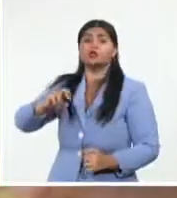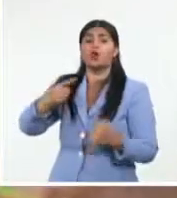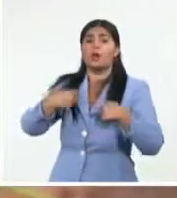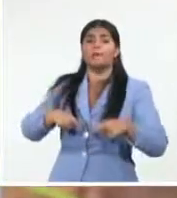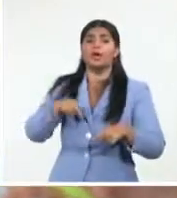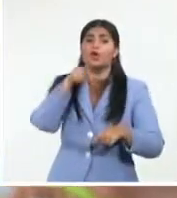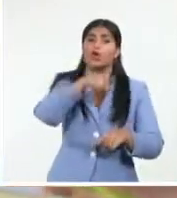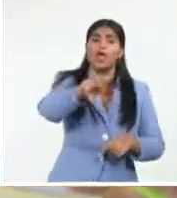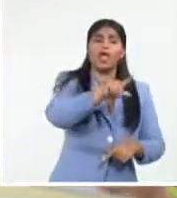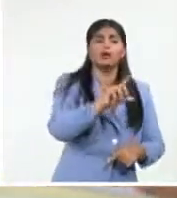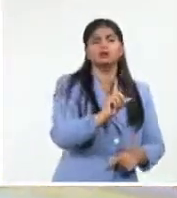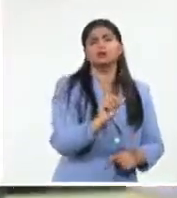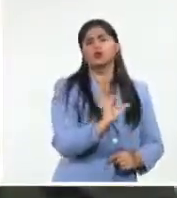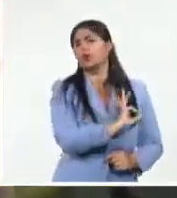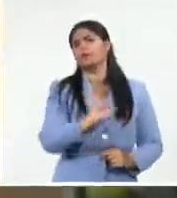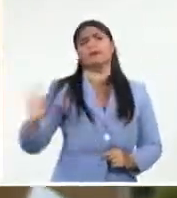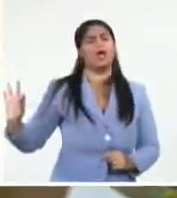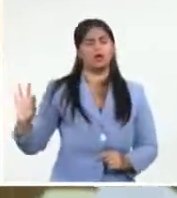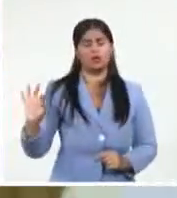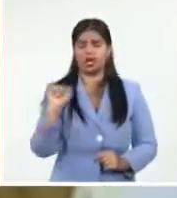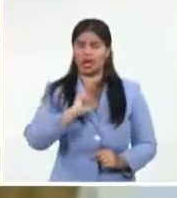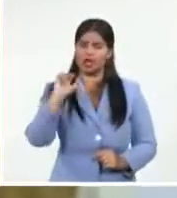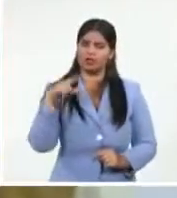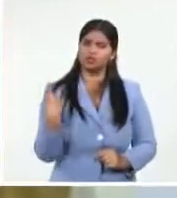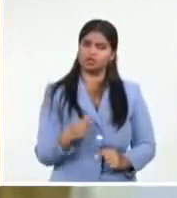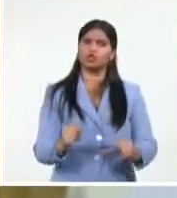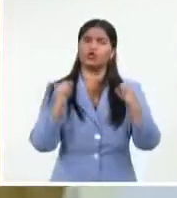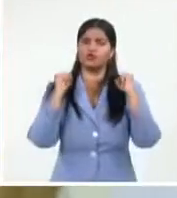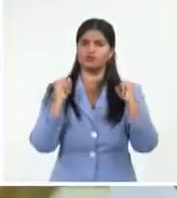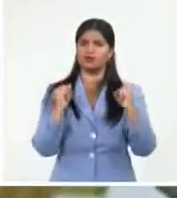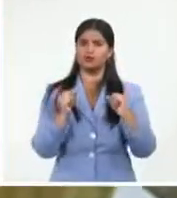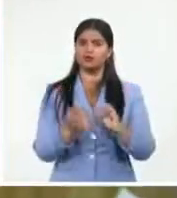Linet Gordillo Guillama, para el Sistema Informativo de la Televisión Cubana.